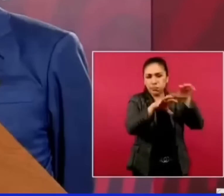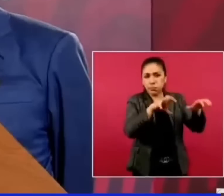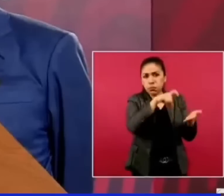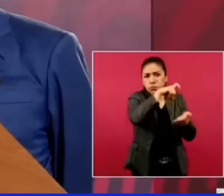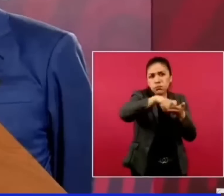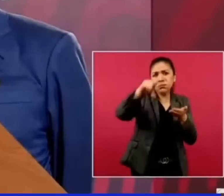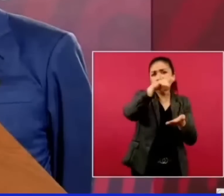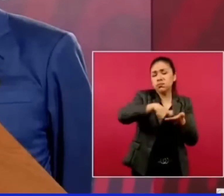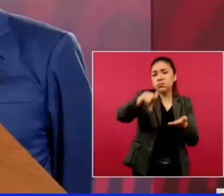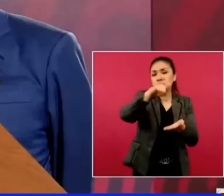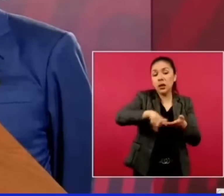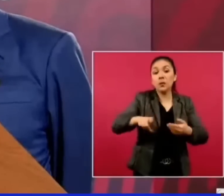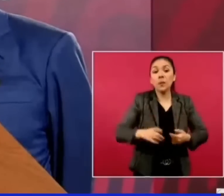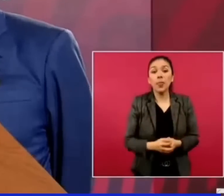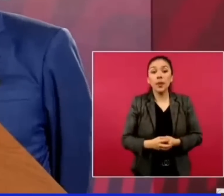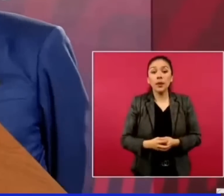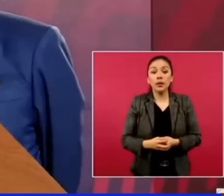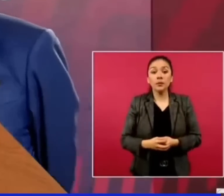y